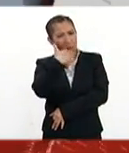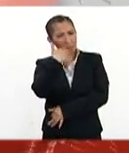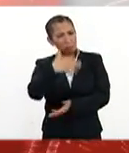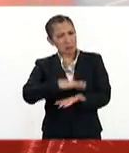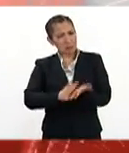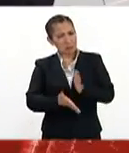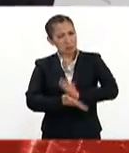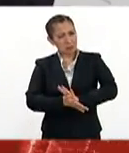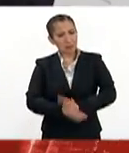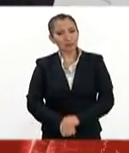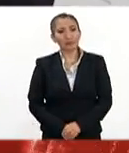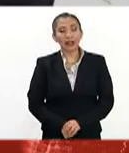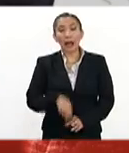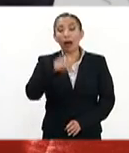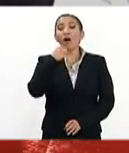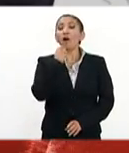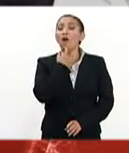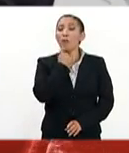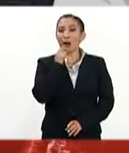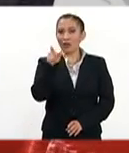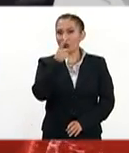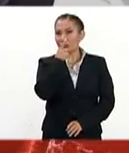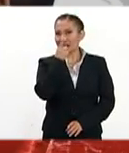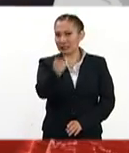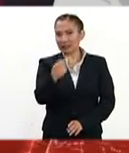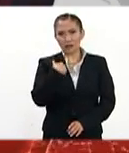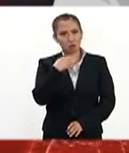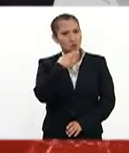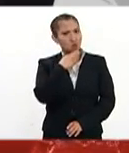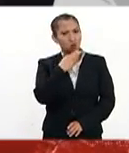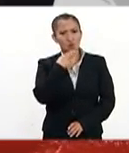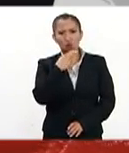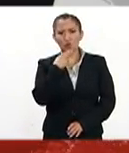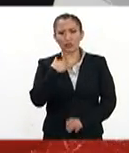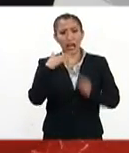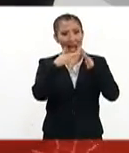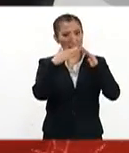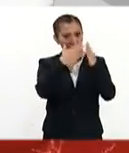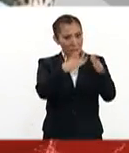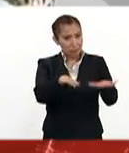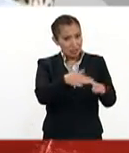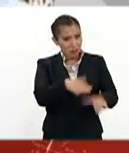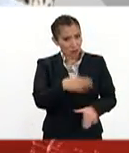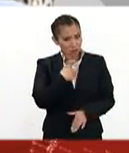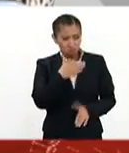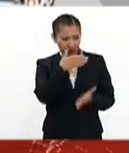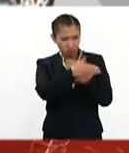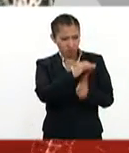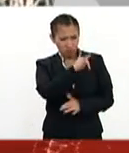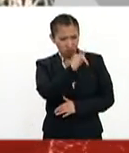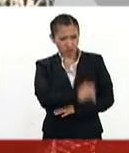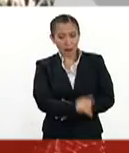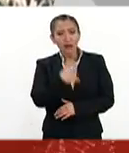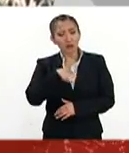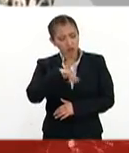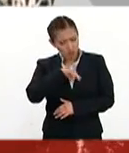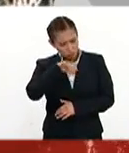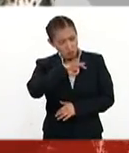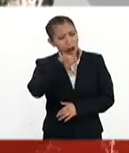corrupción. Andrés Manuel López Obrador asegura que no usará la residencia oficial de Los Pinos. Y sé que podemos